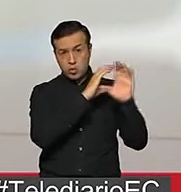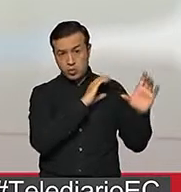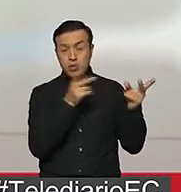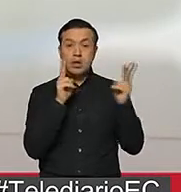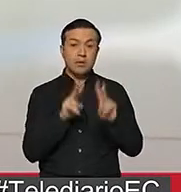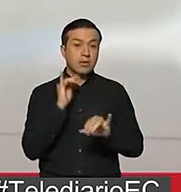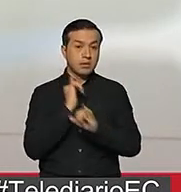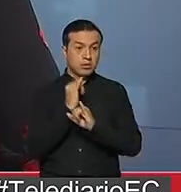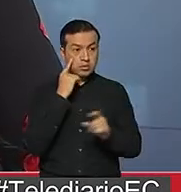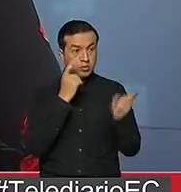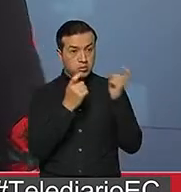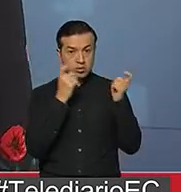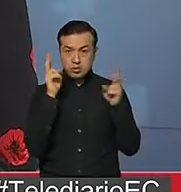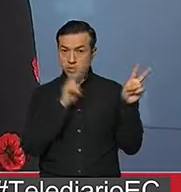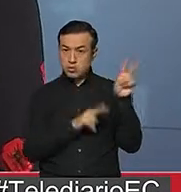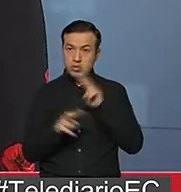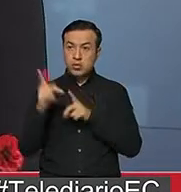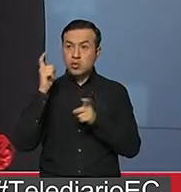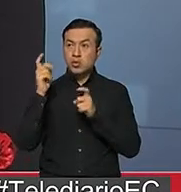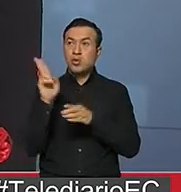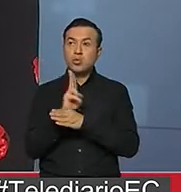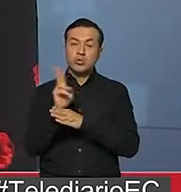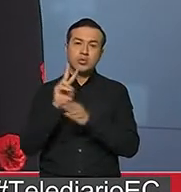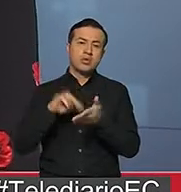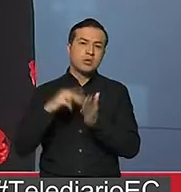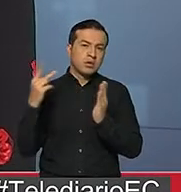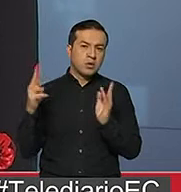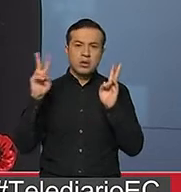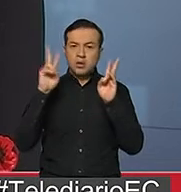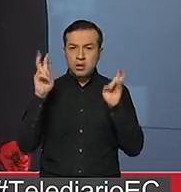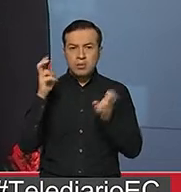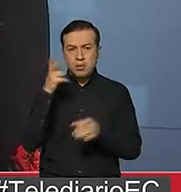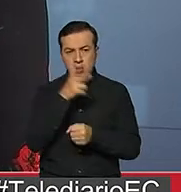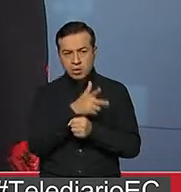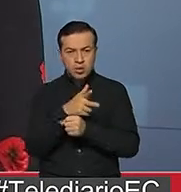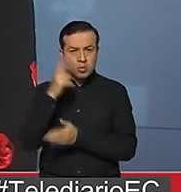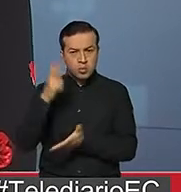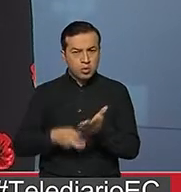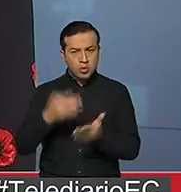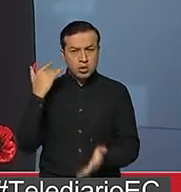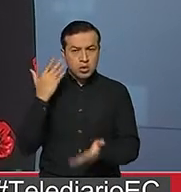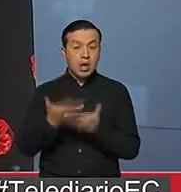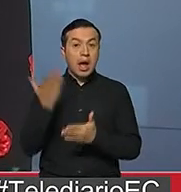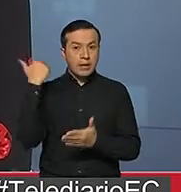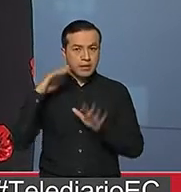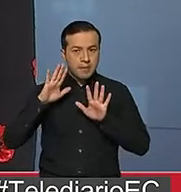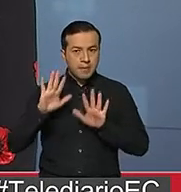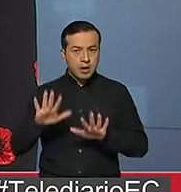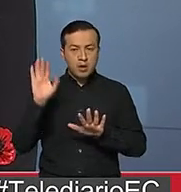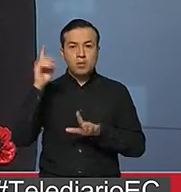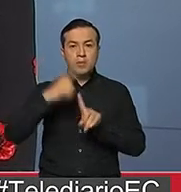entes de control usted habla precisamente del control y el uso de la tecnología cómo va el tema de los radares también en las últimas paralizaciones de